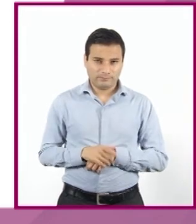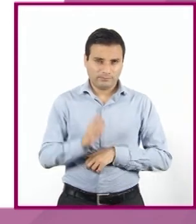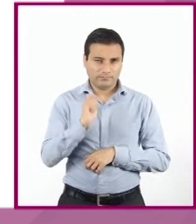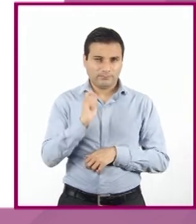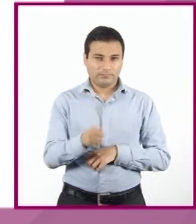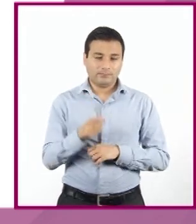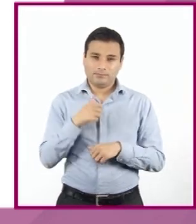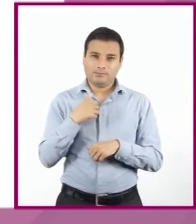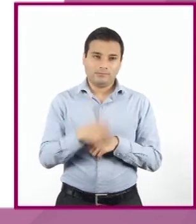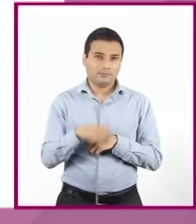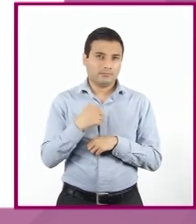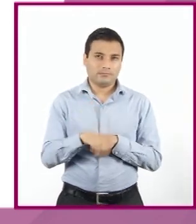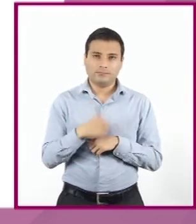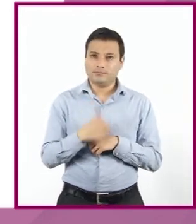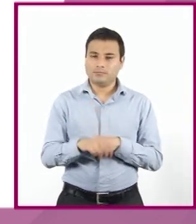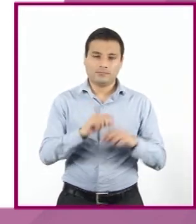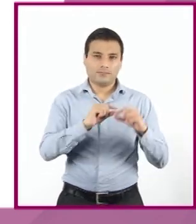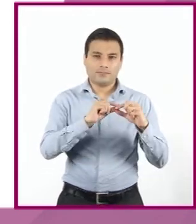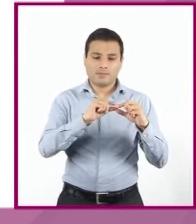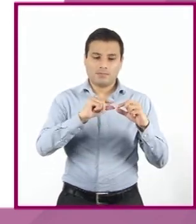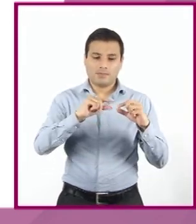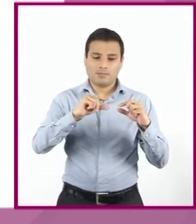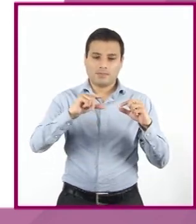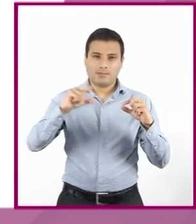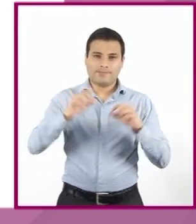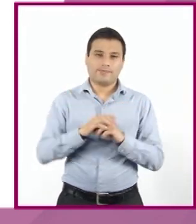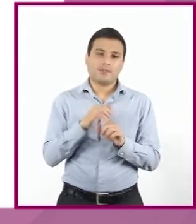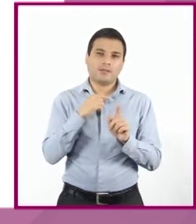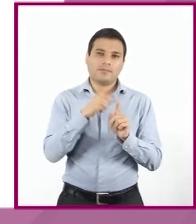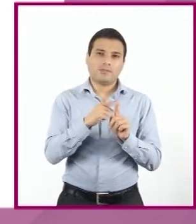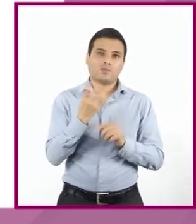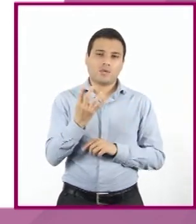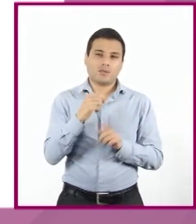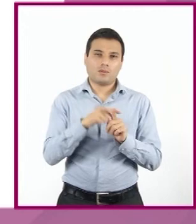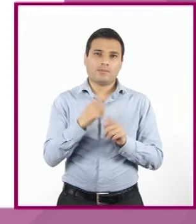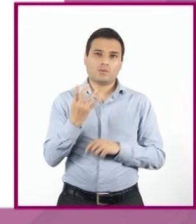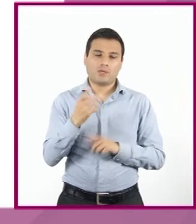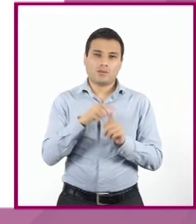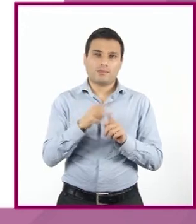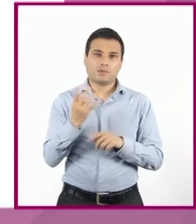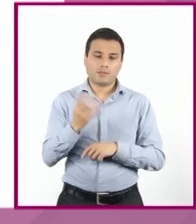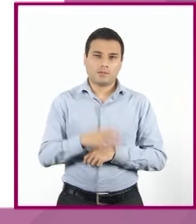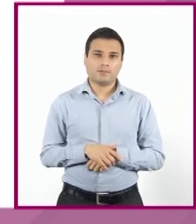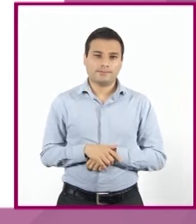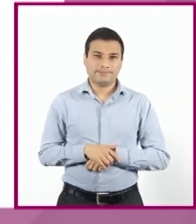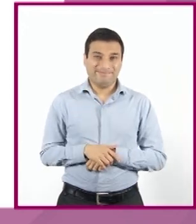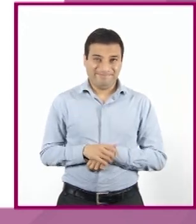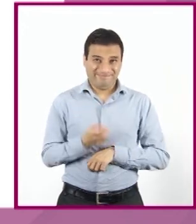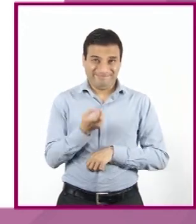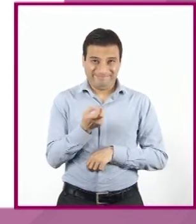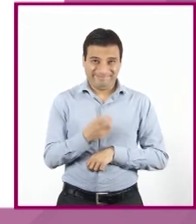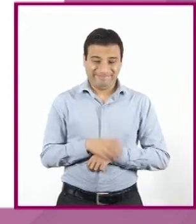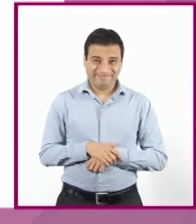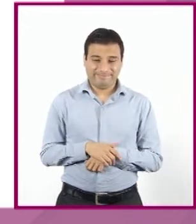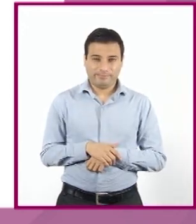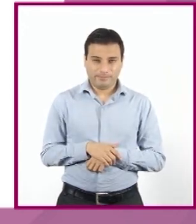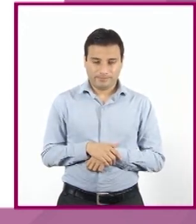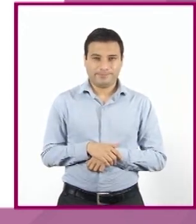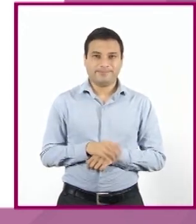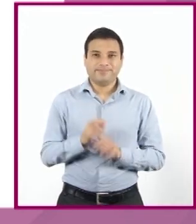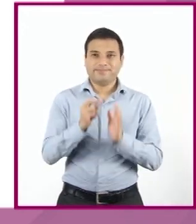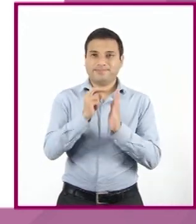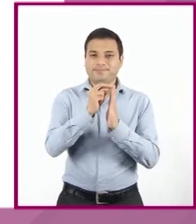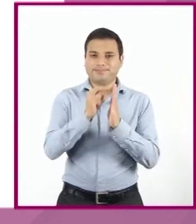sucesión creciente y aumenta de 4 en 4. Basándonos en este dato, para obtener la regla